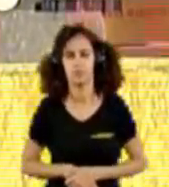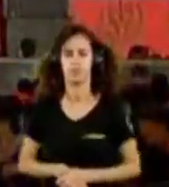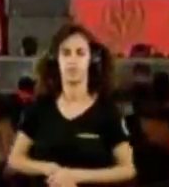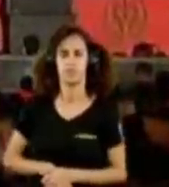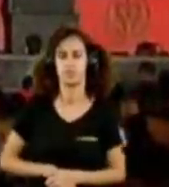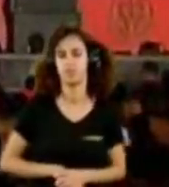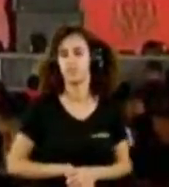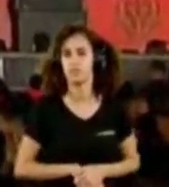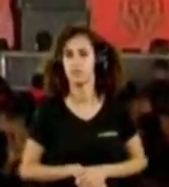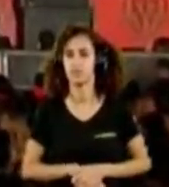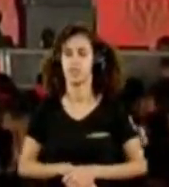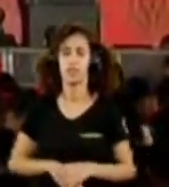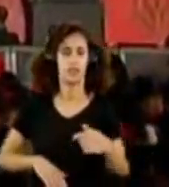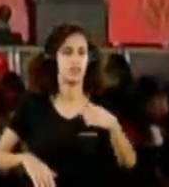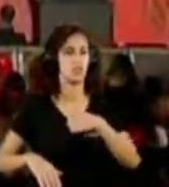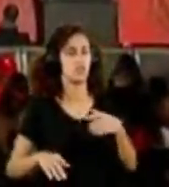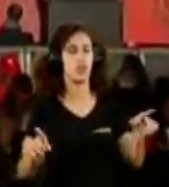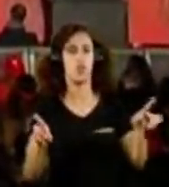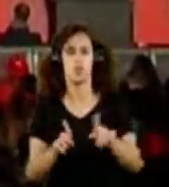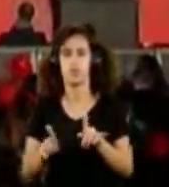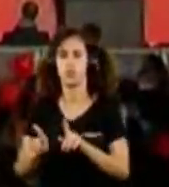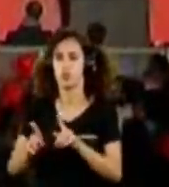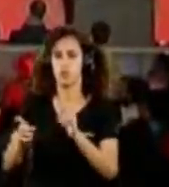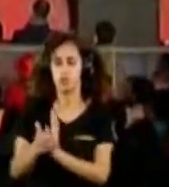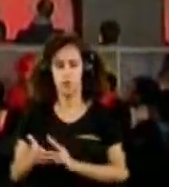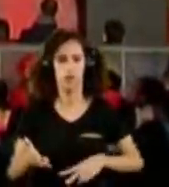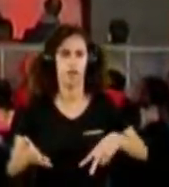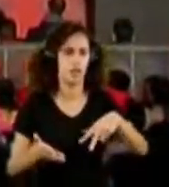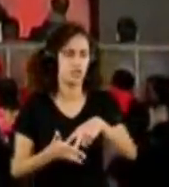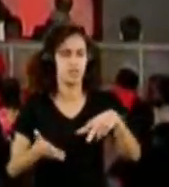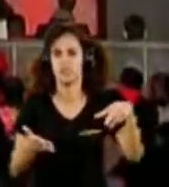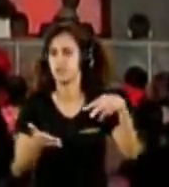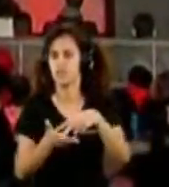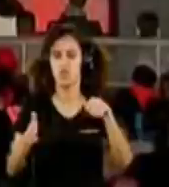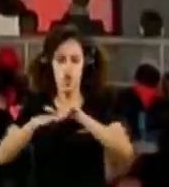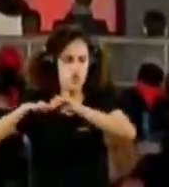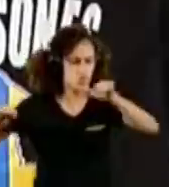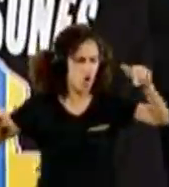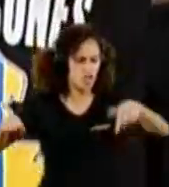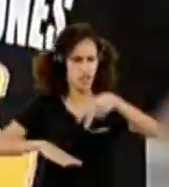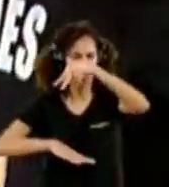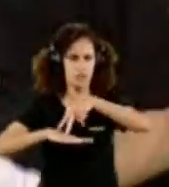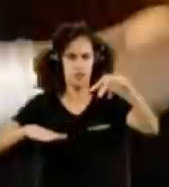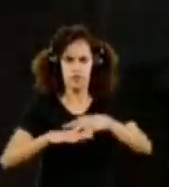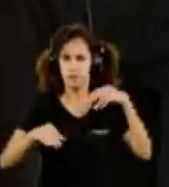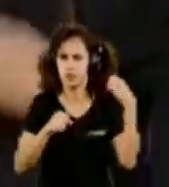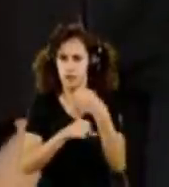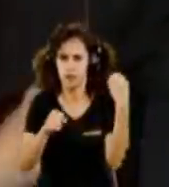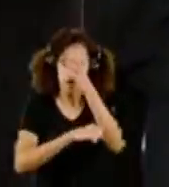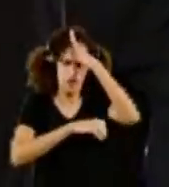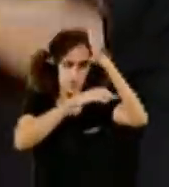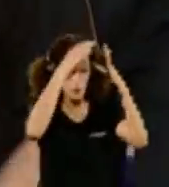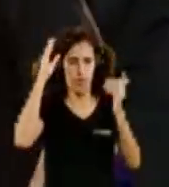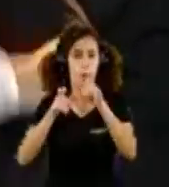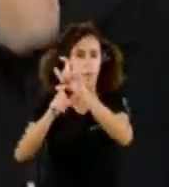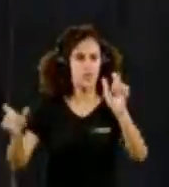Y aunque caiga 1000 veces o cantantas, me levanto, voy junto a esta familia en esta tabla, me desangro. Y al que no entienda todo esto,